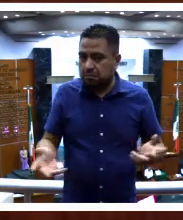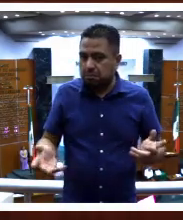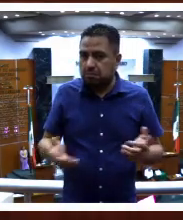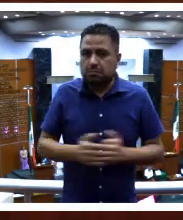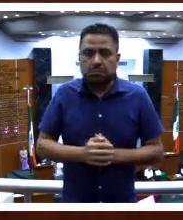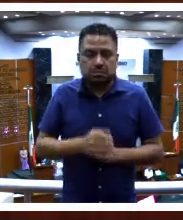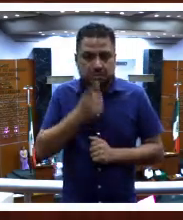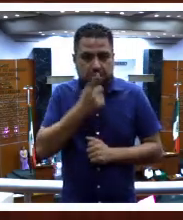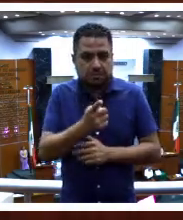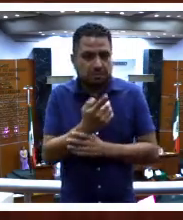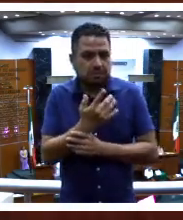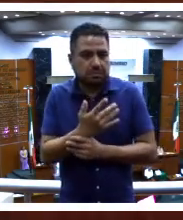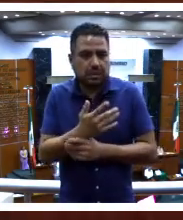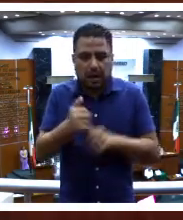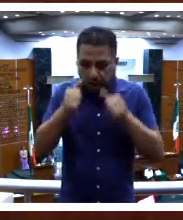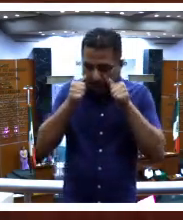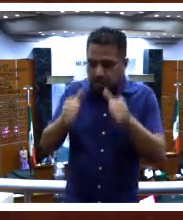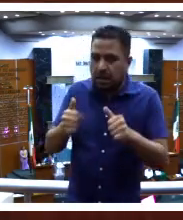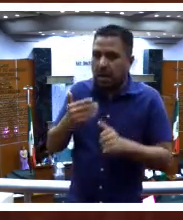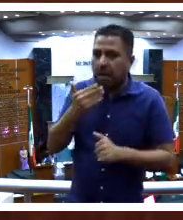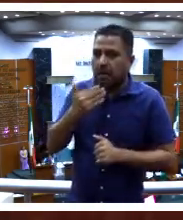Y dicen que hay atención.